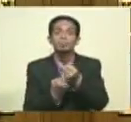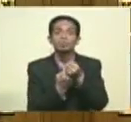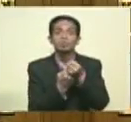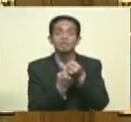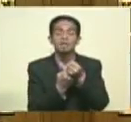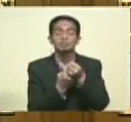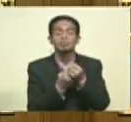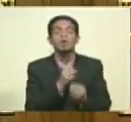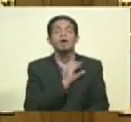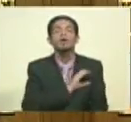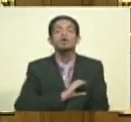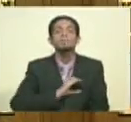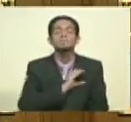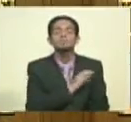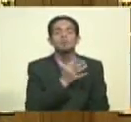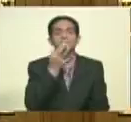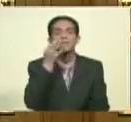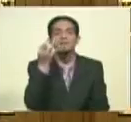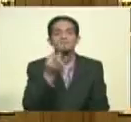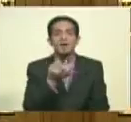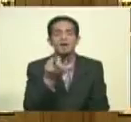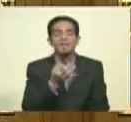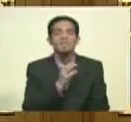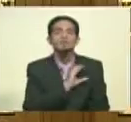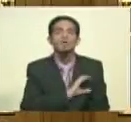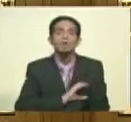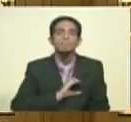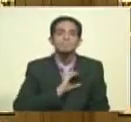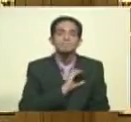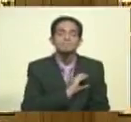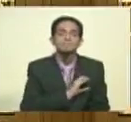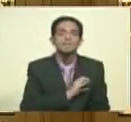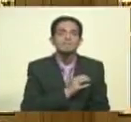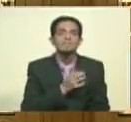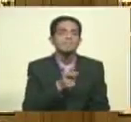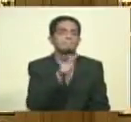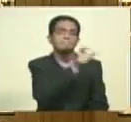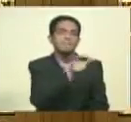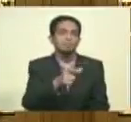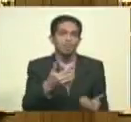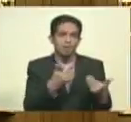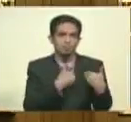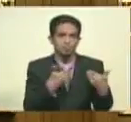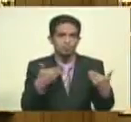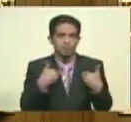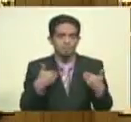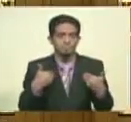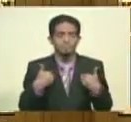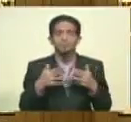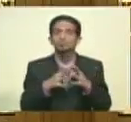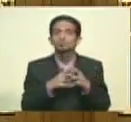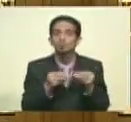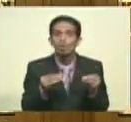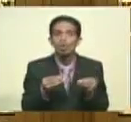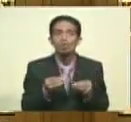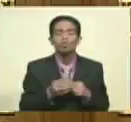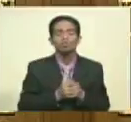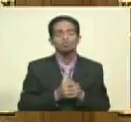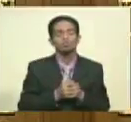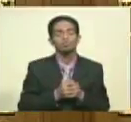la Comisión de la Verdad, con el apoyo a los comités de las víctimas. Todos también, yo creo que